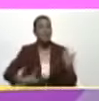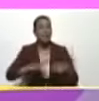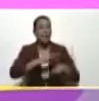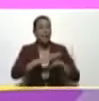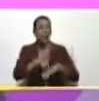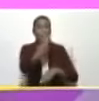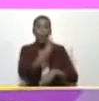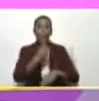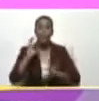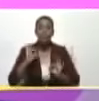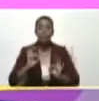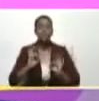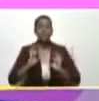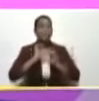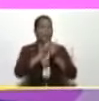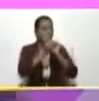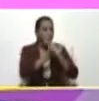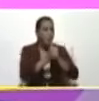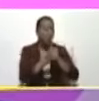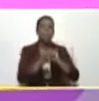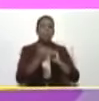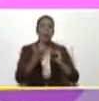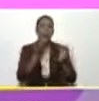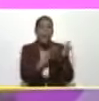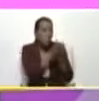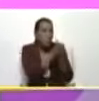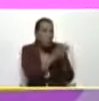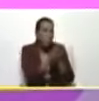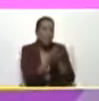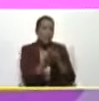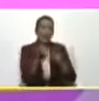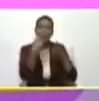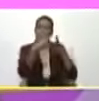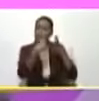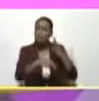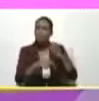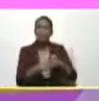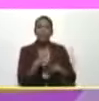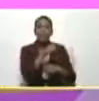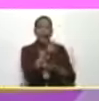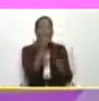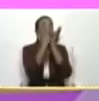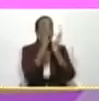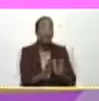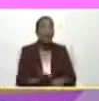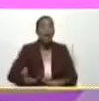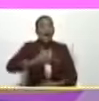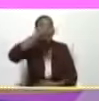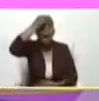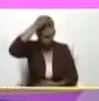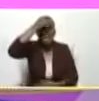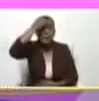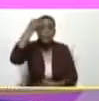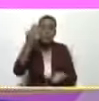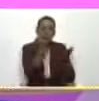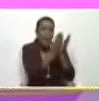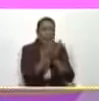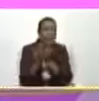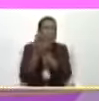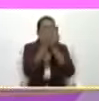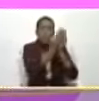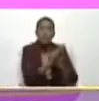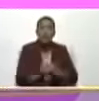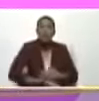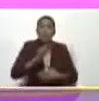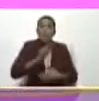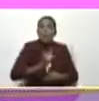comprometida a hacer deporte a emprender y sobre todo a estudiar porque esto es una juventud